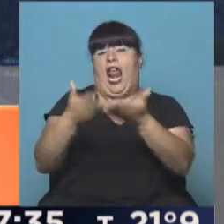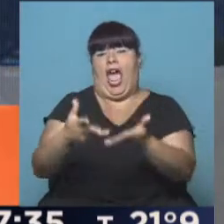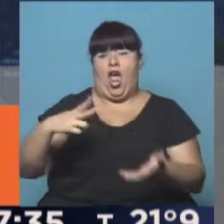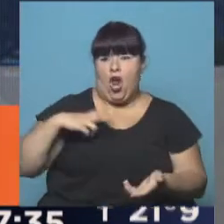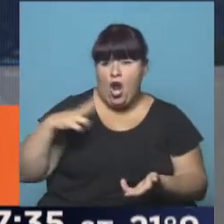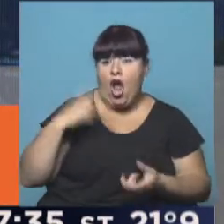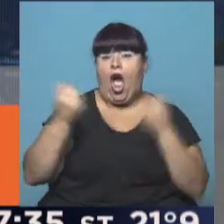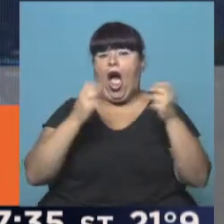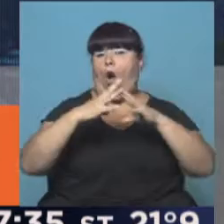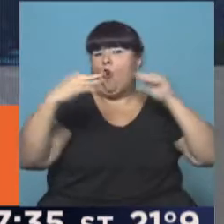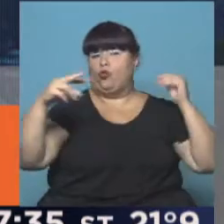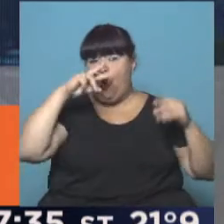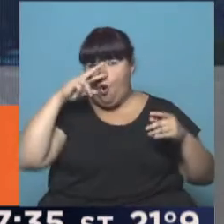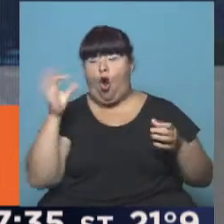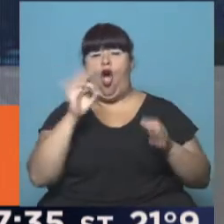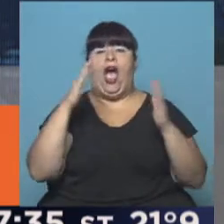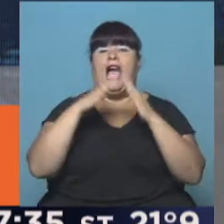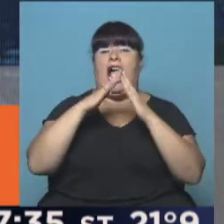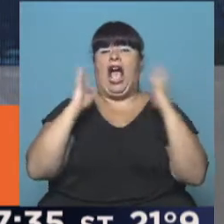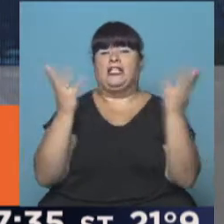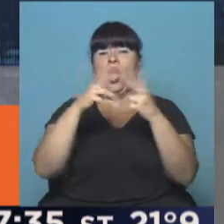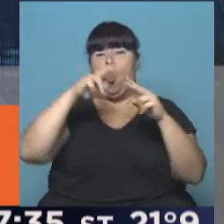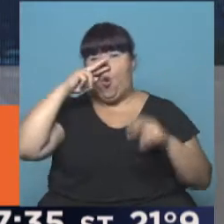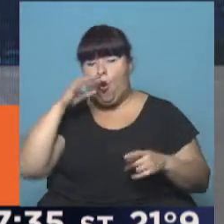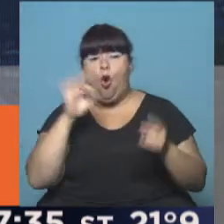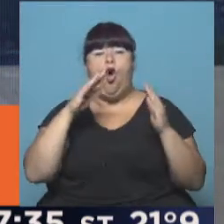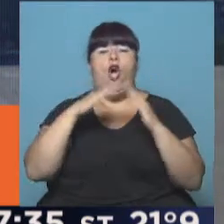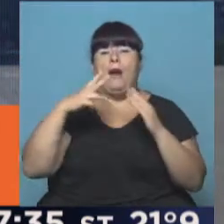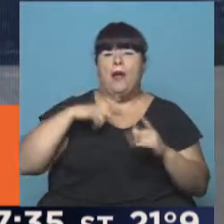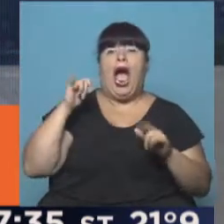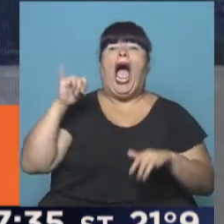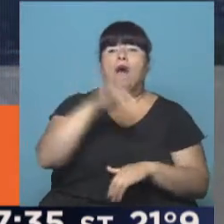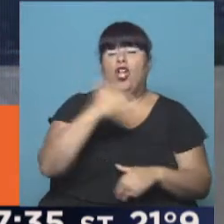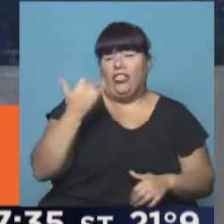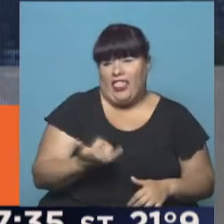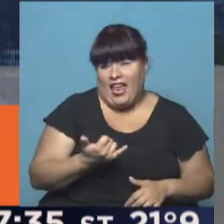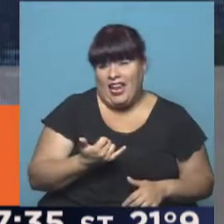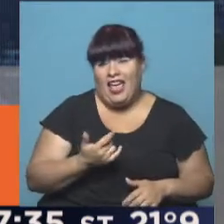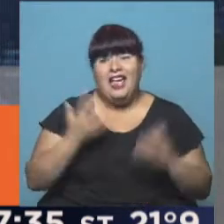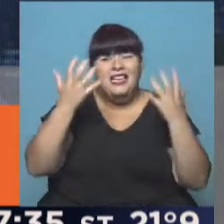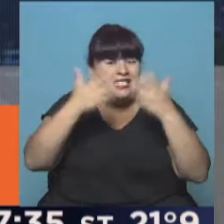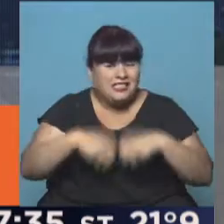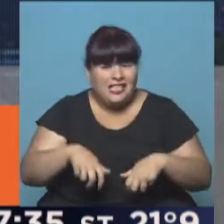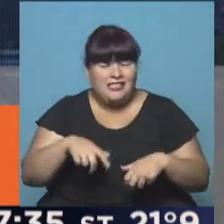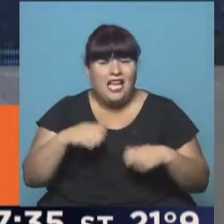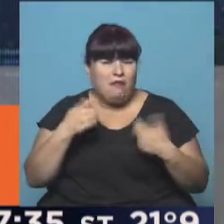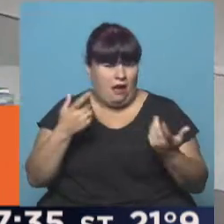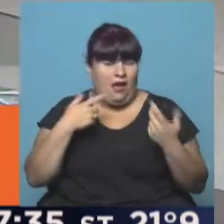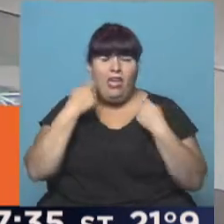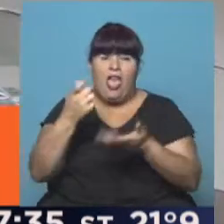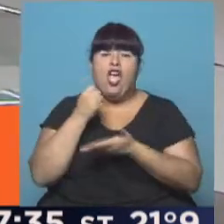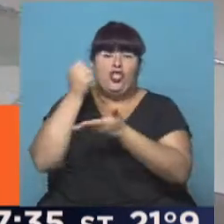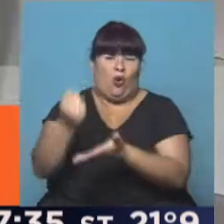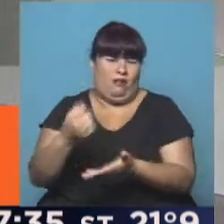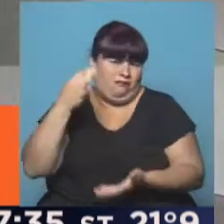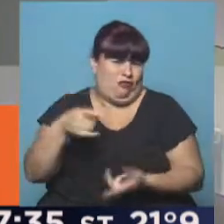lancha o autos de lujo o vivían en countries de lujo o tenían incluso aviones, el sistema les había dado el subsidio